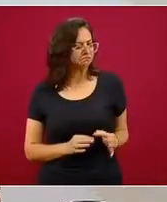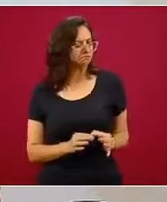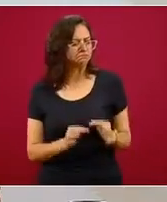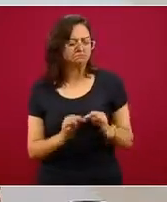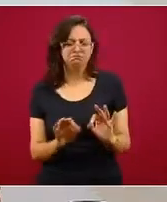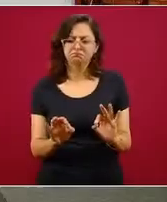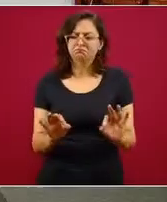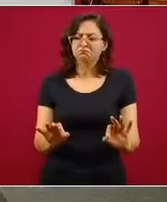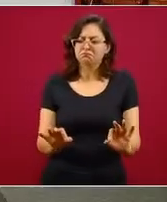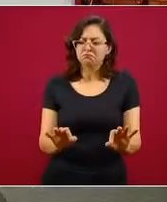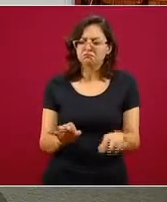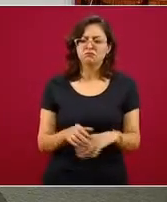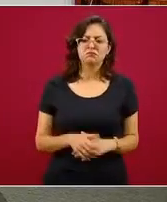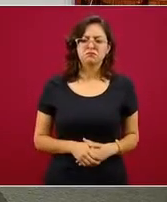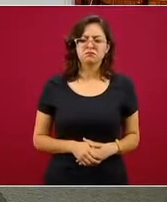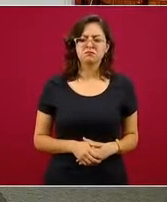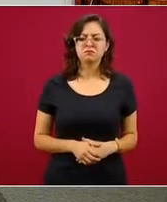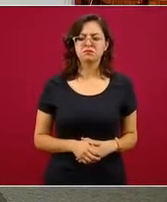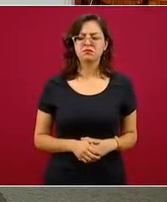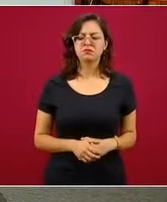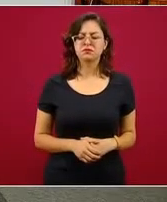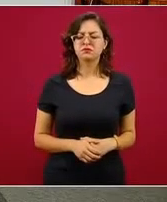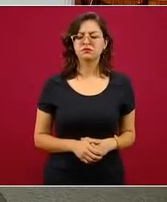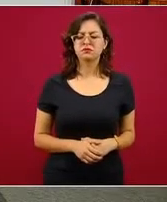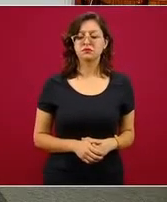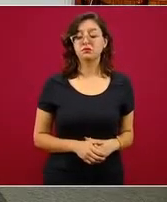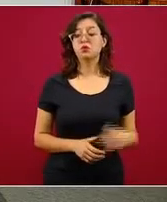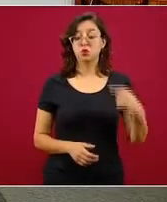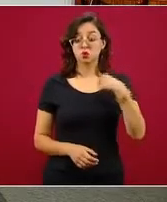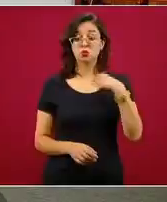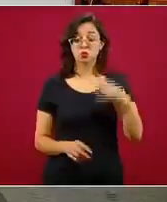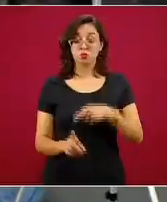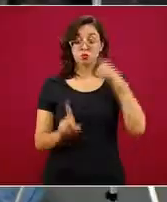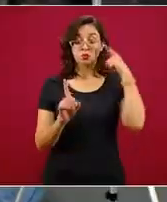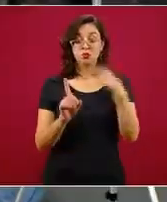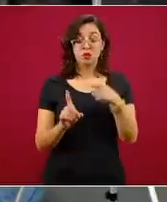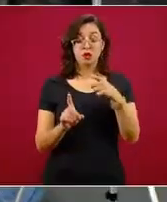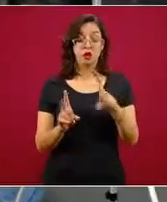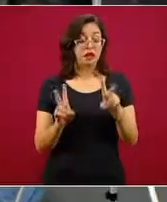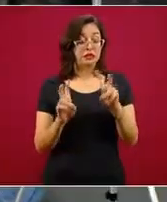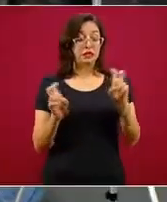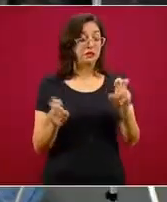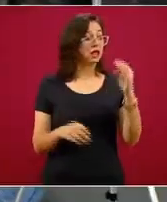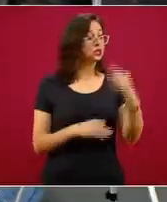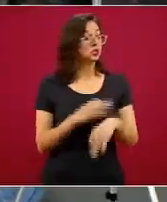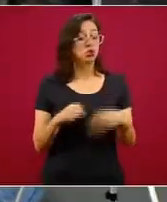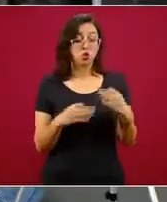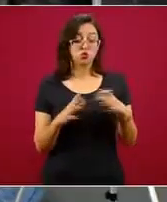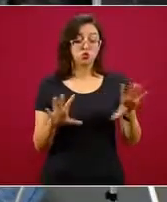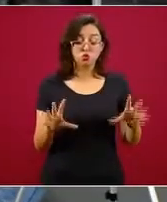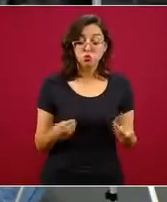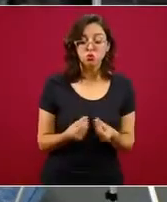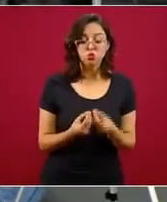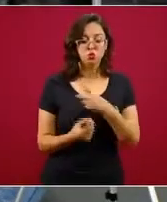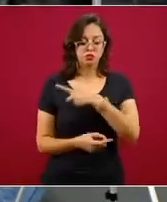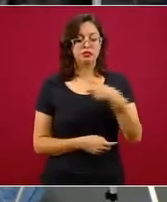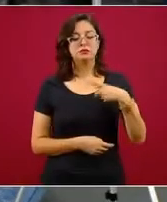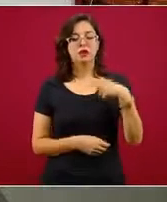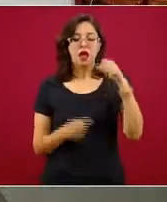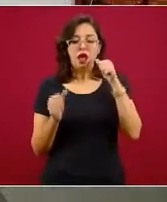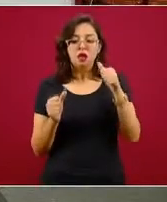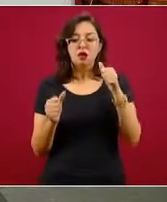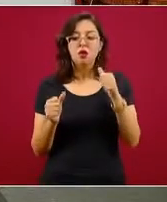Aprovechando, planteé yo un reto que tenemos que abordar igual de manera conjunta, que es